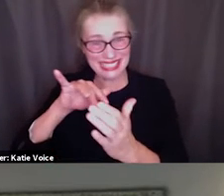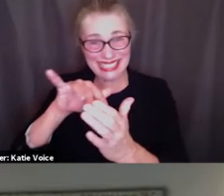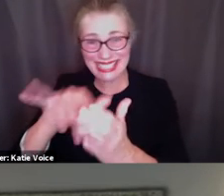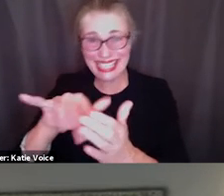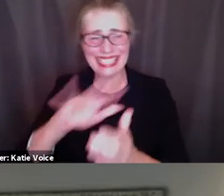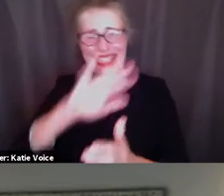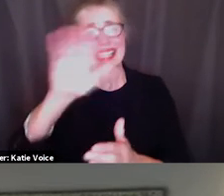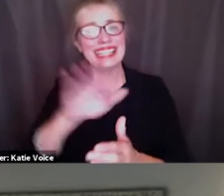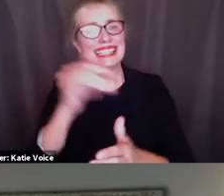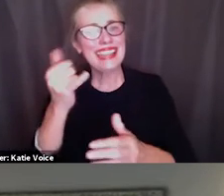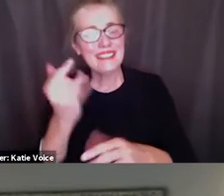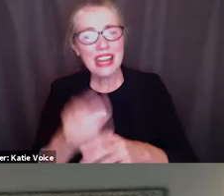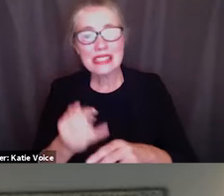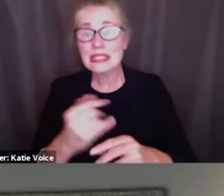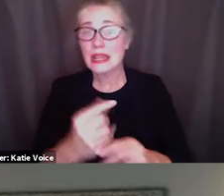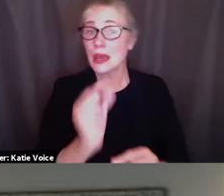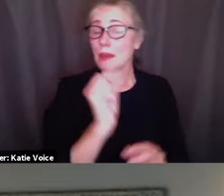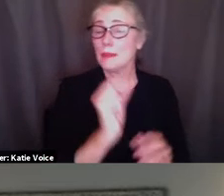El ser ignorante